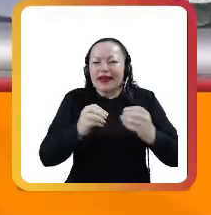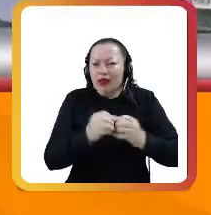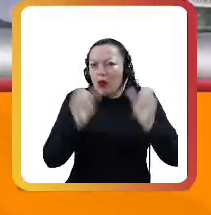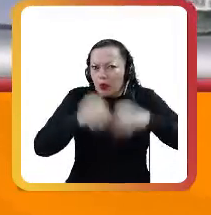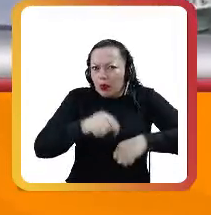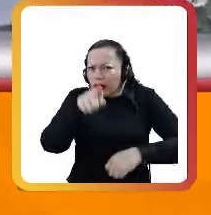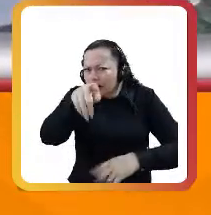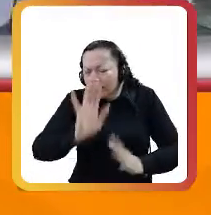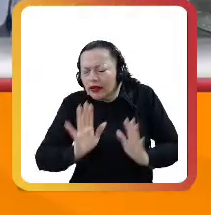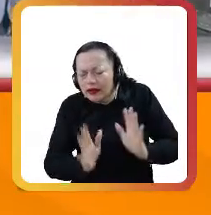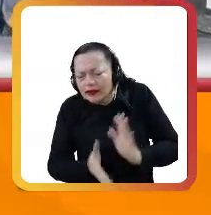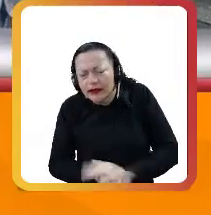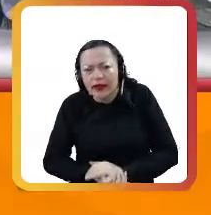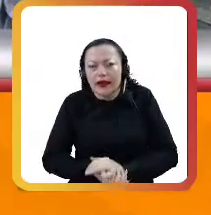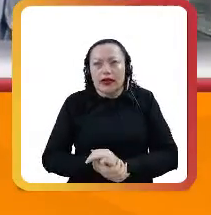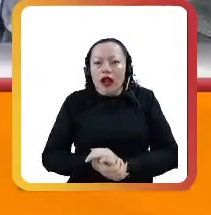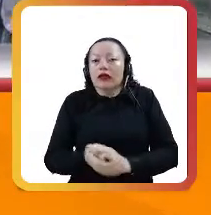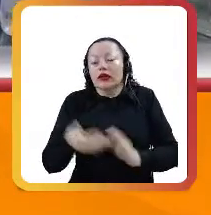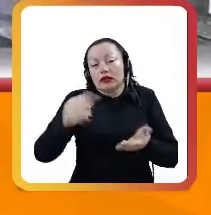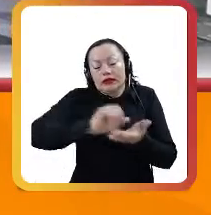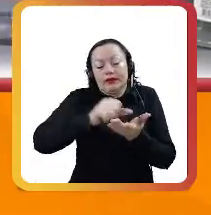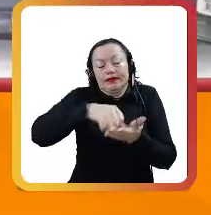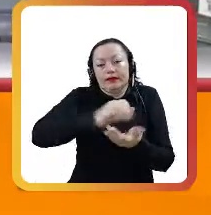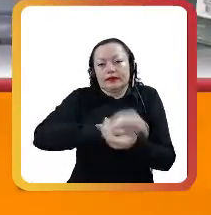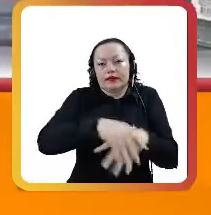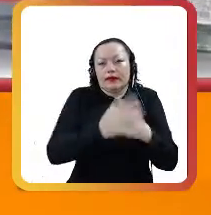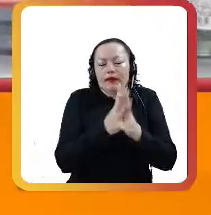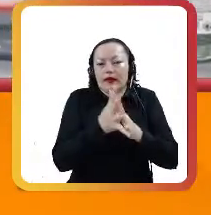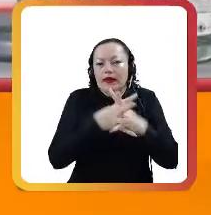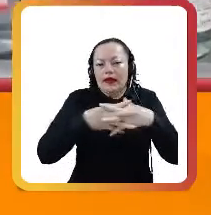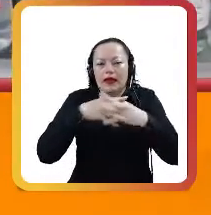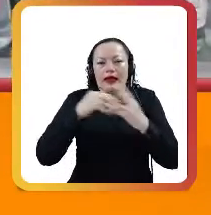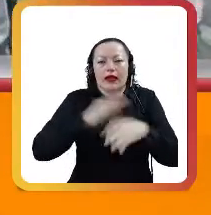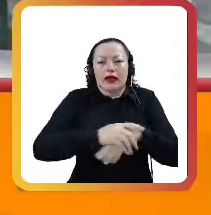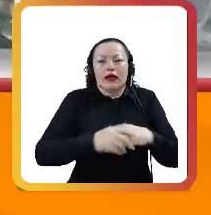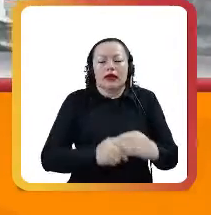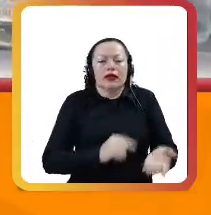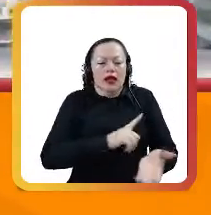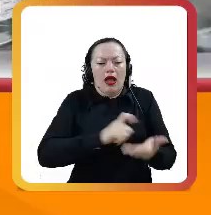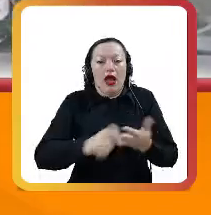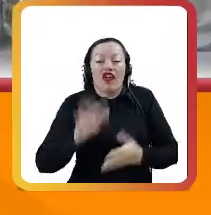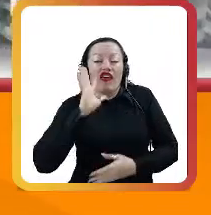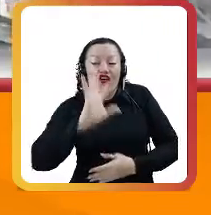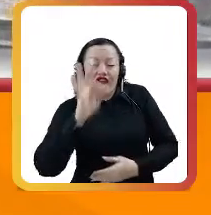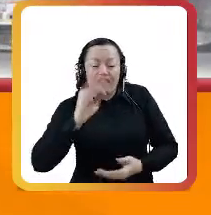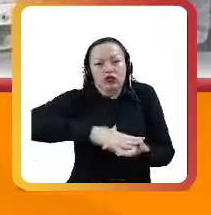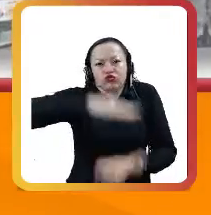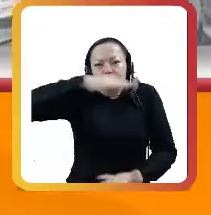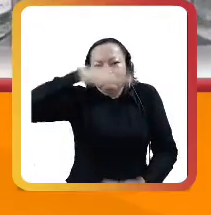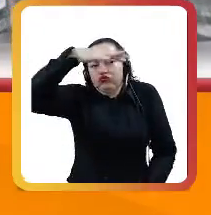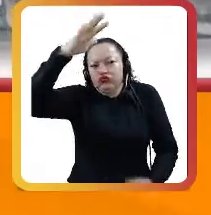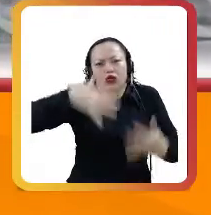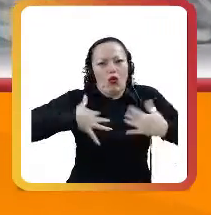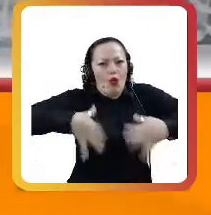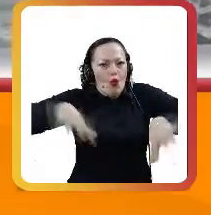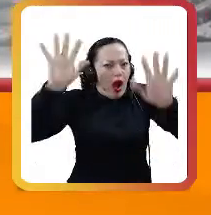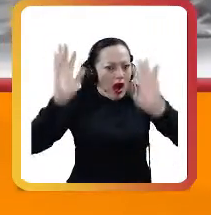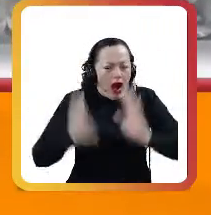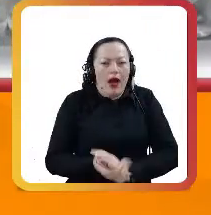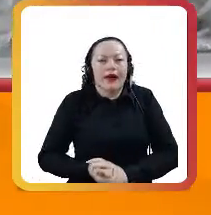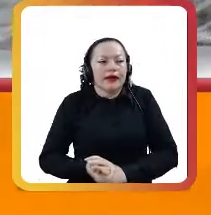podamos desinfectar las manos. Alcohol de excelente calidad, en botella,